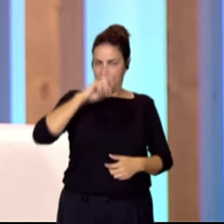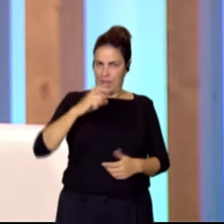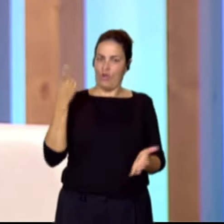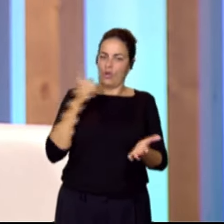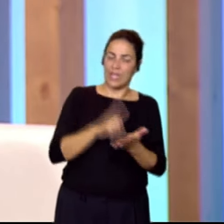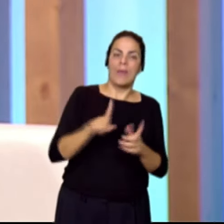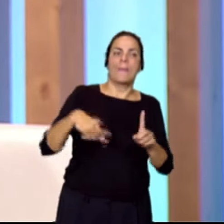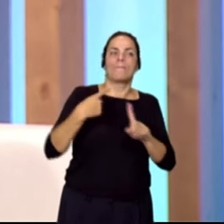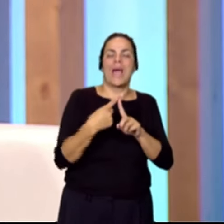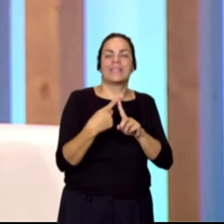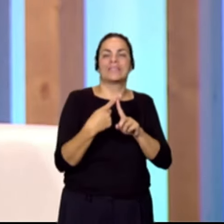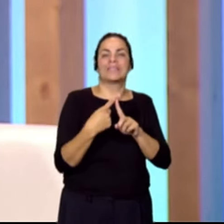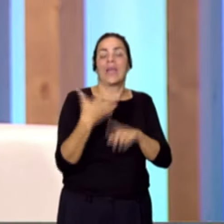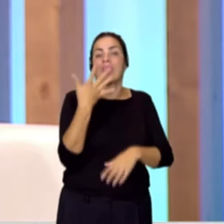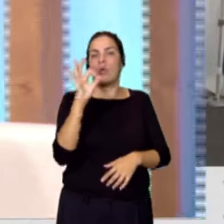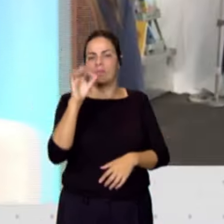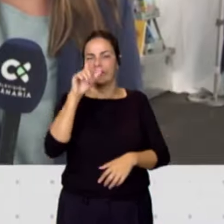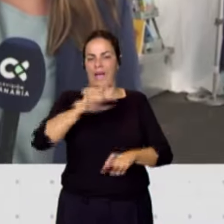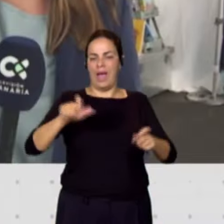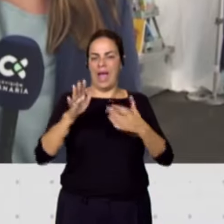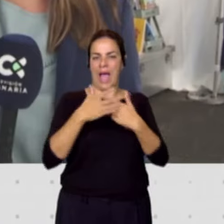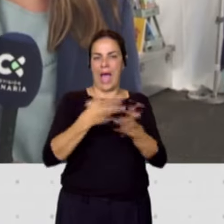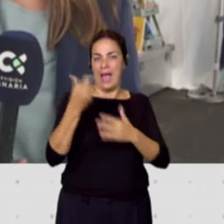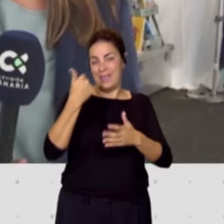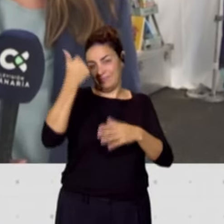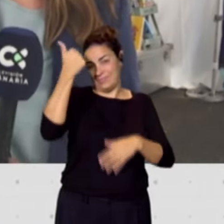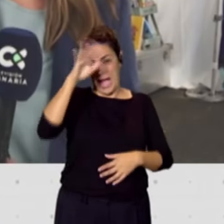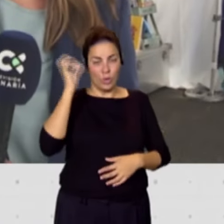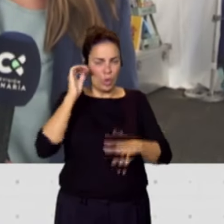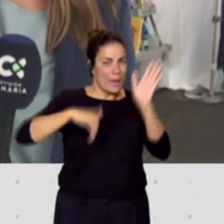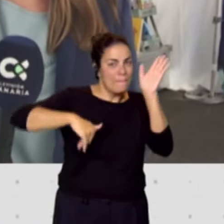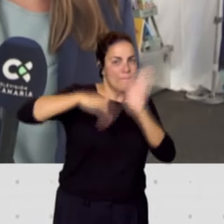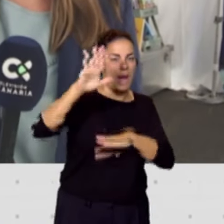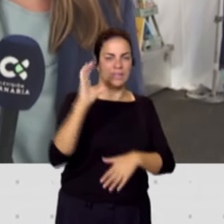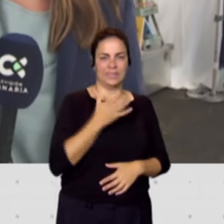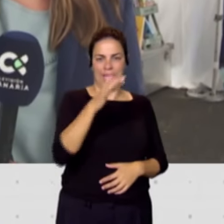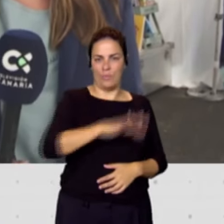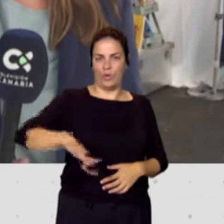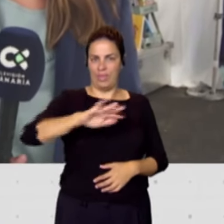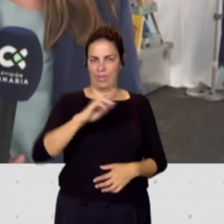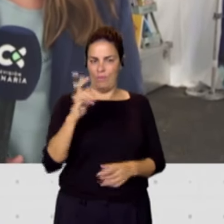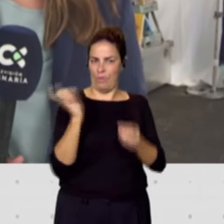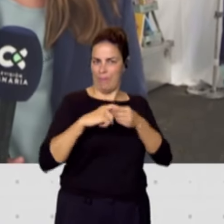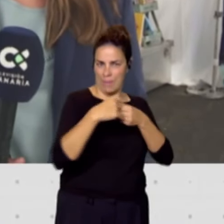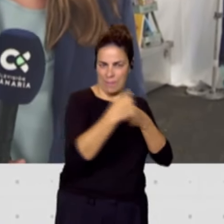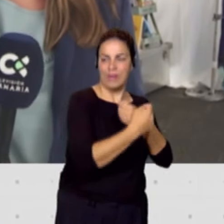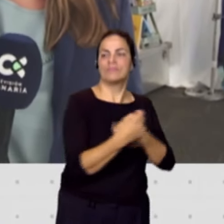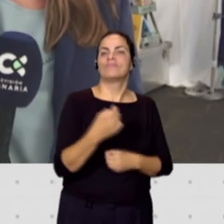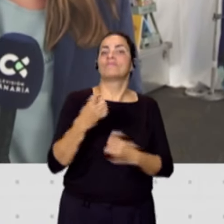centenar de autores y autoras en gran parte del municipio Estefanía de blacio qué tal Muy buenos